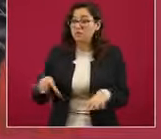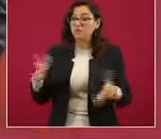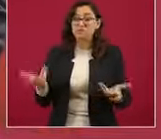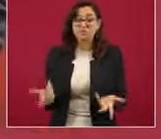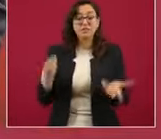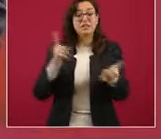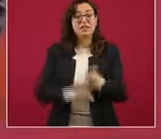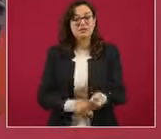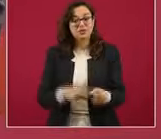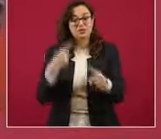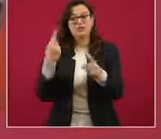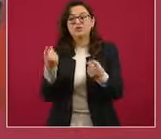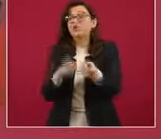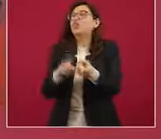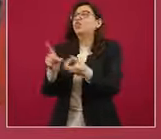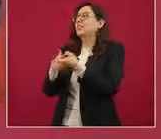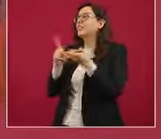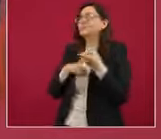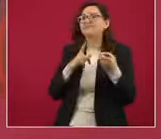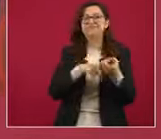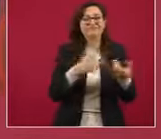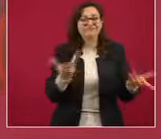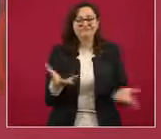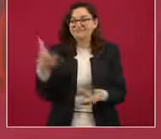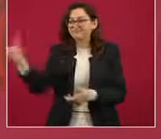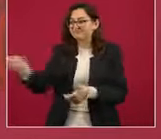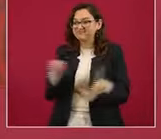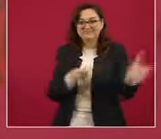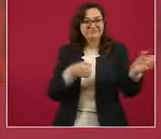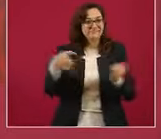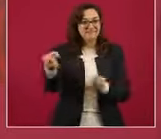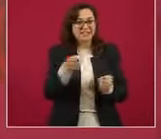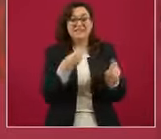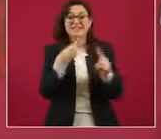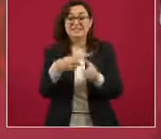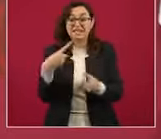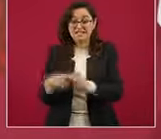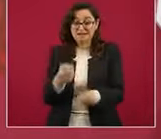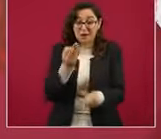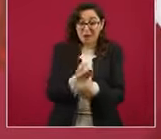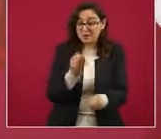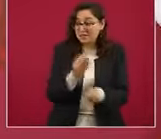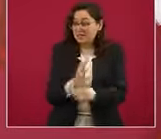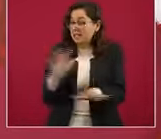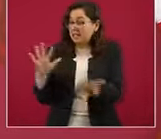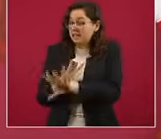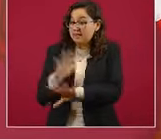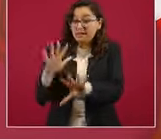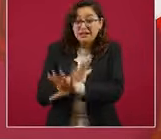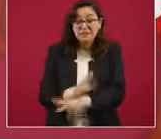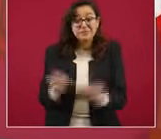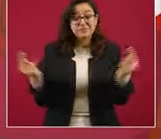necesitamos para esta circunstancia, para este momento de transformación?